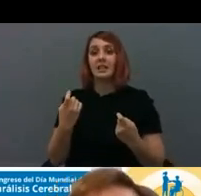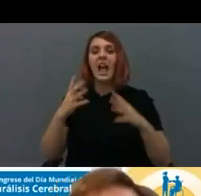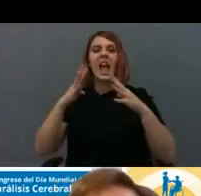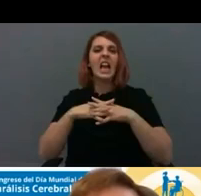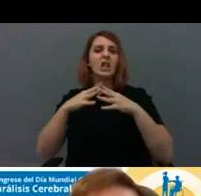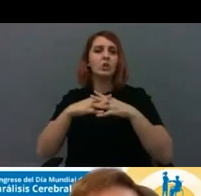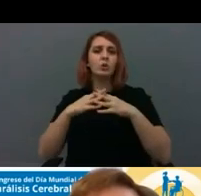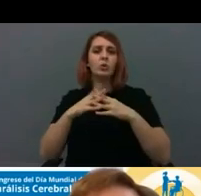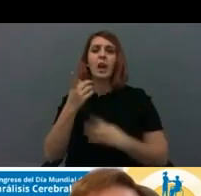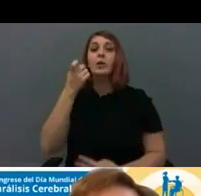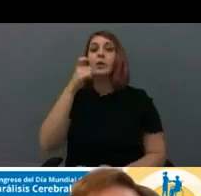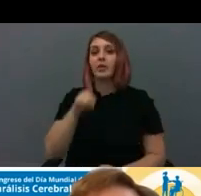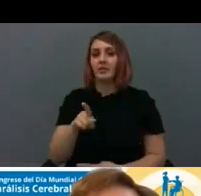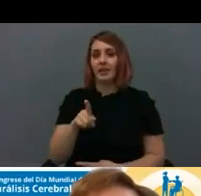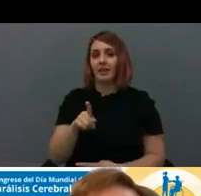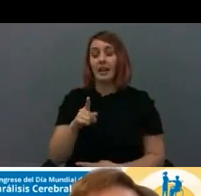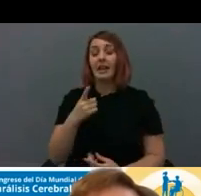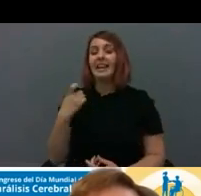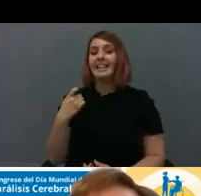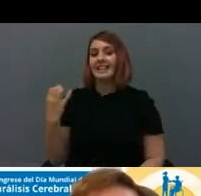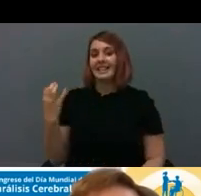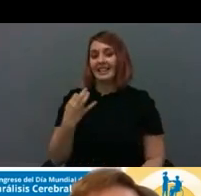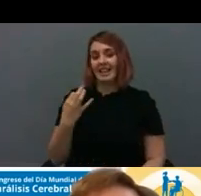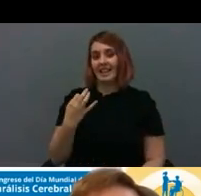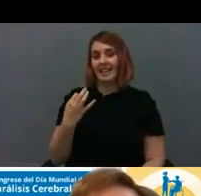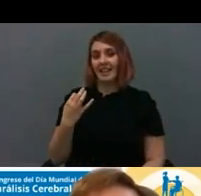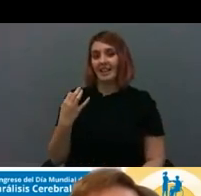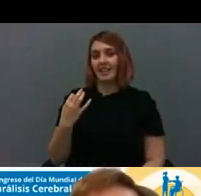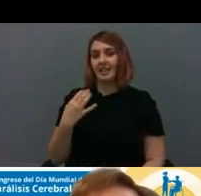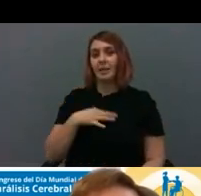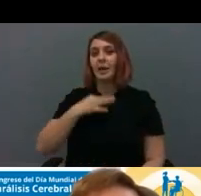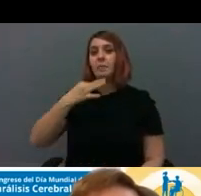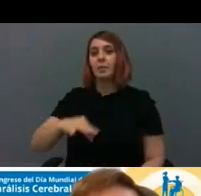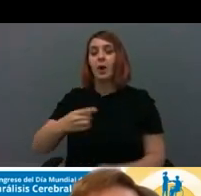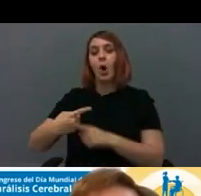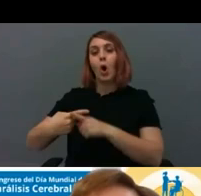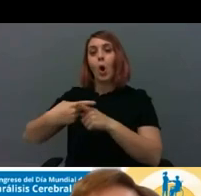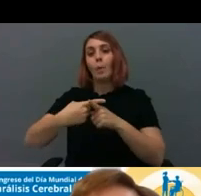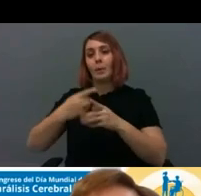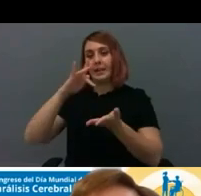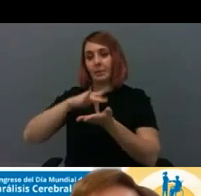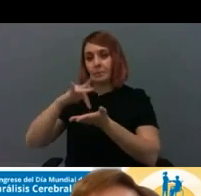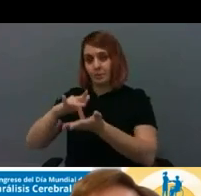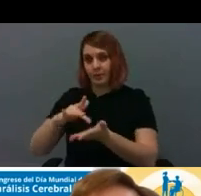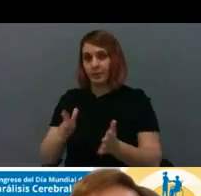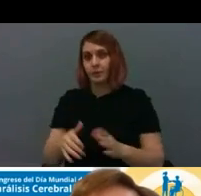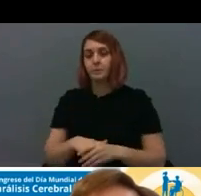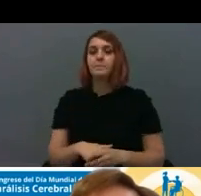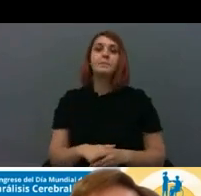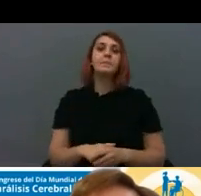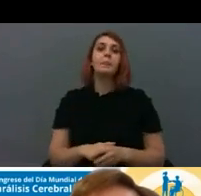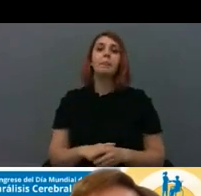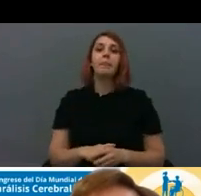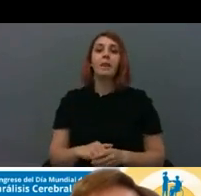estructura. Lo que sí es necesario que tengan la posibilidad de compartir momentos. En